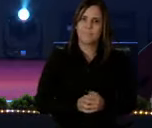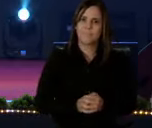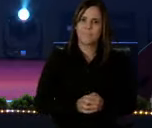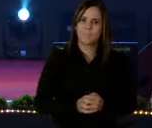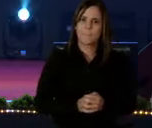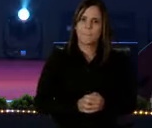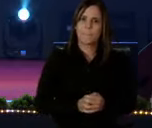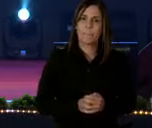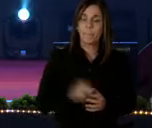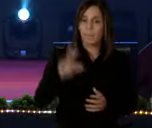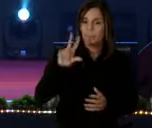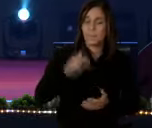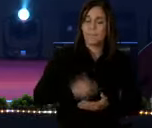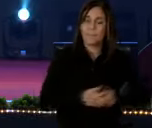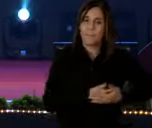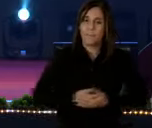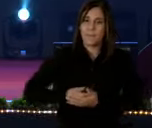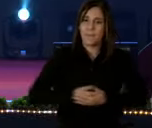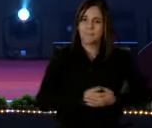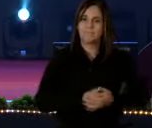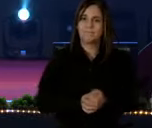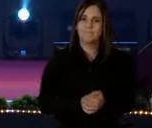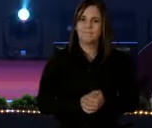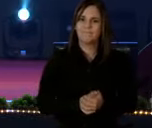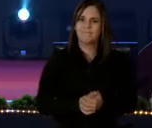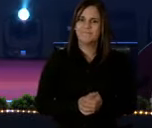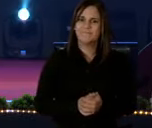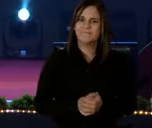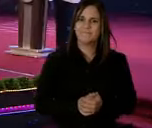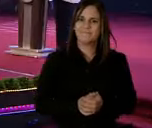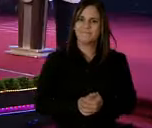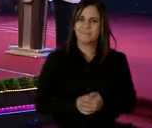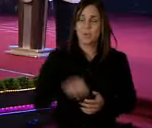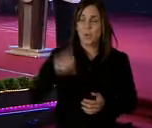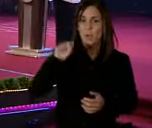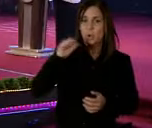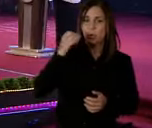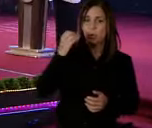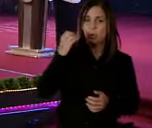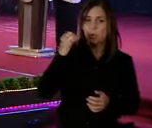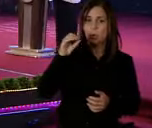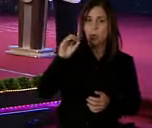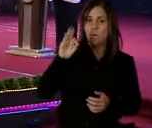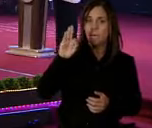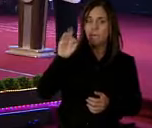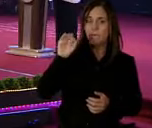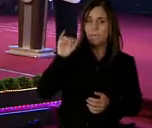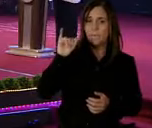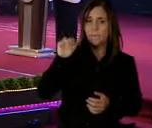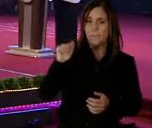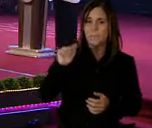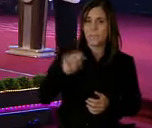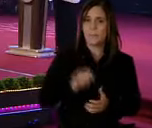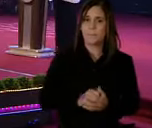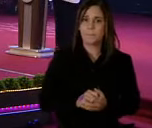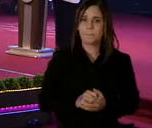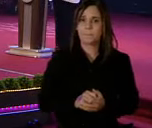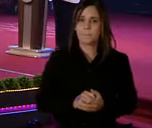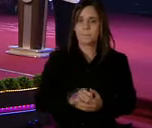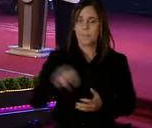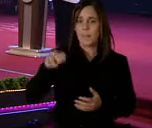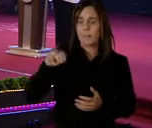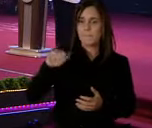Maylet. Discúlpeme, no es el nombre, es la letra. Maylet Figueroa, que suban para